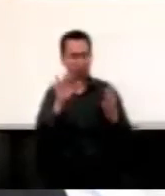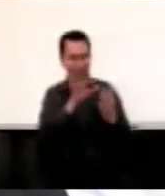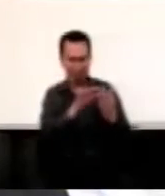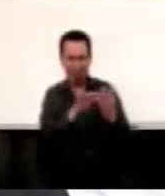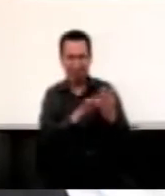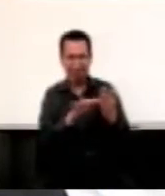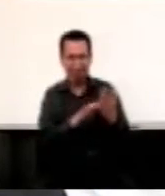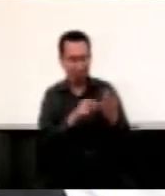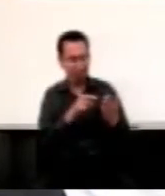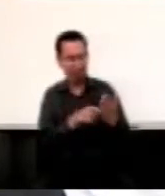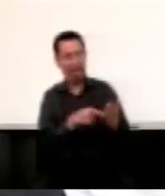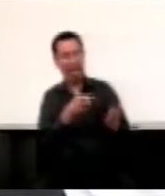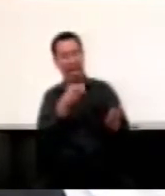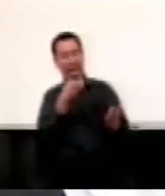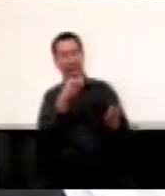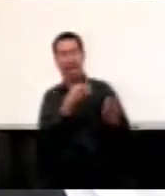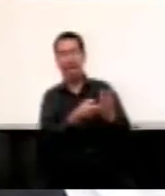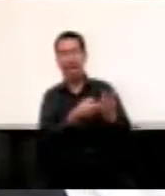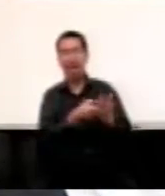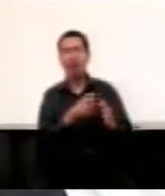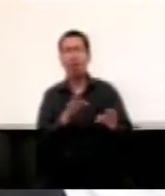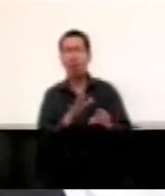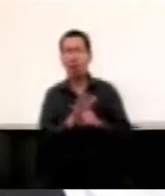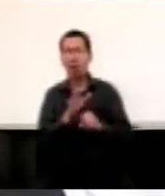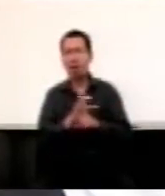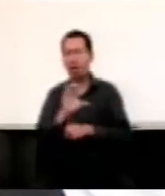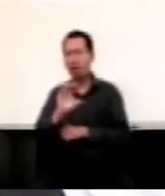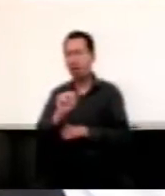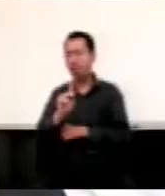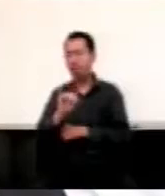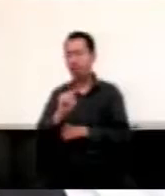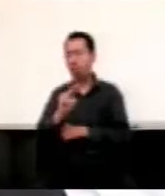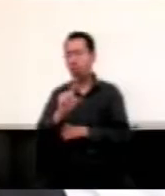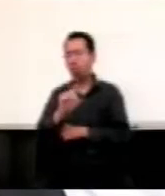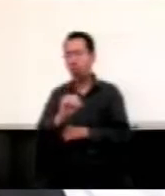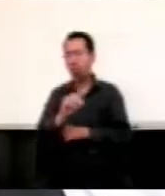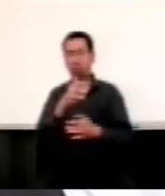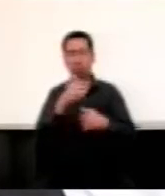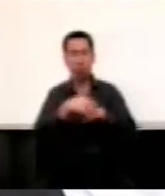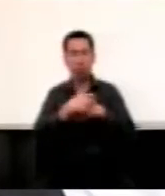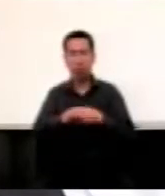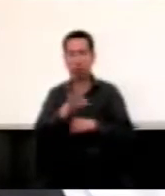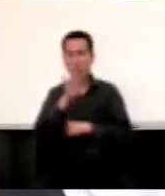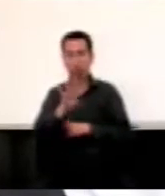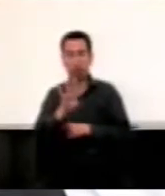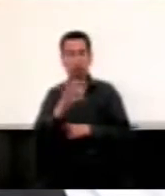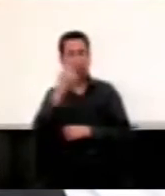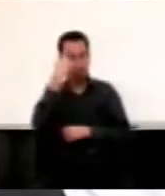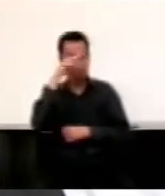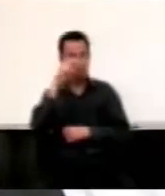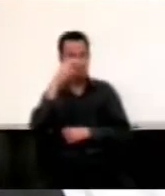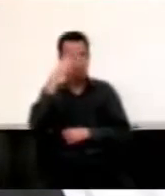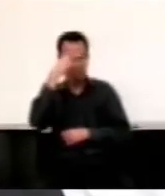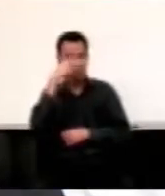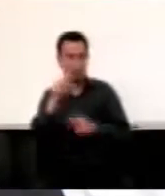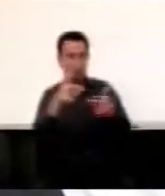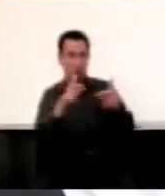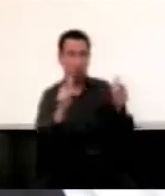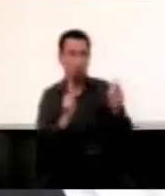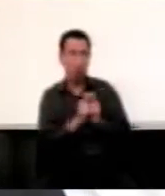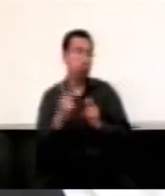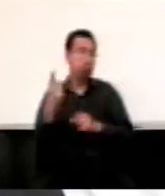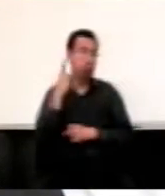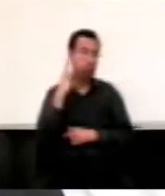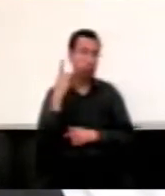resaltarse es en el capítulo 4 sobre los escenarios del sistema de partidos mexicano.